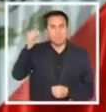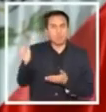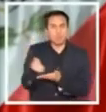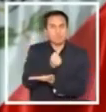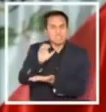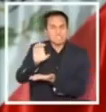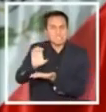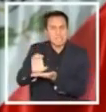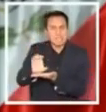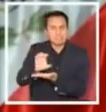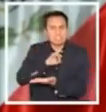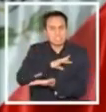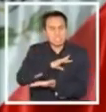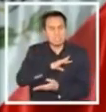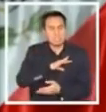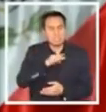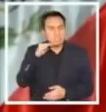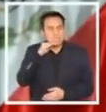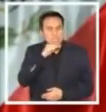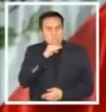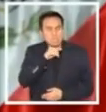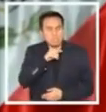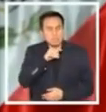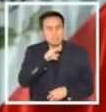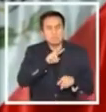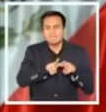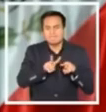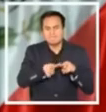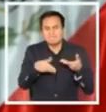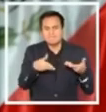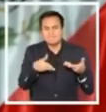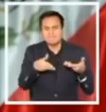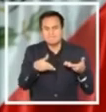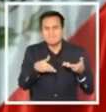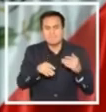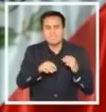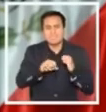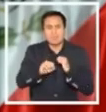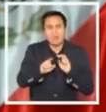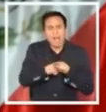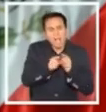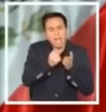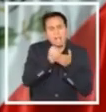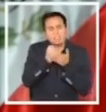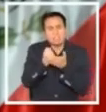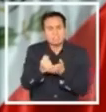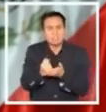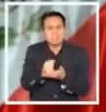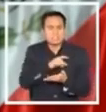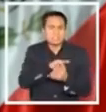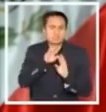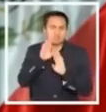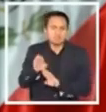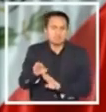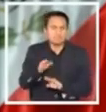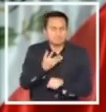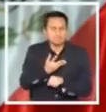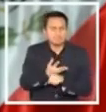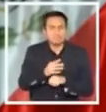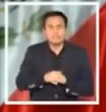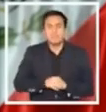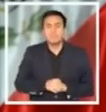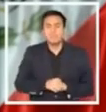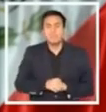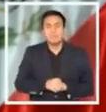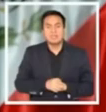Estado e inmediatamente surge la resistencia y la solidaridad con Chile. Y